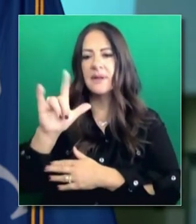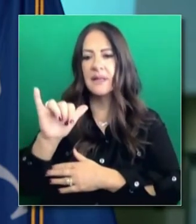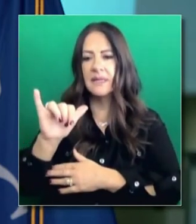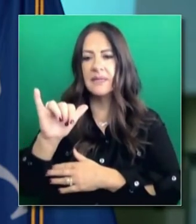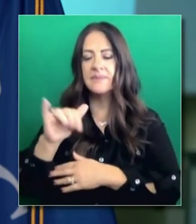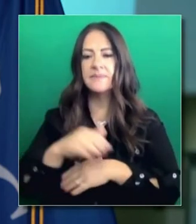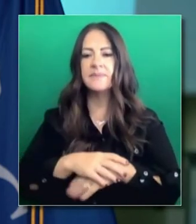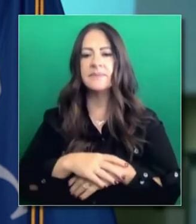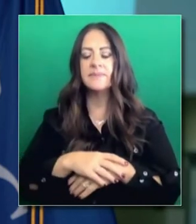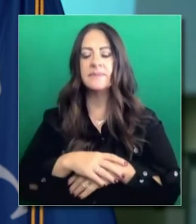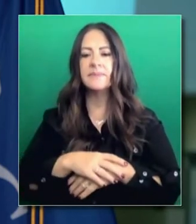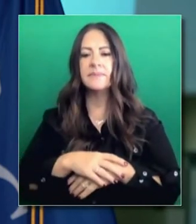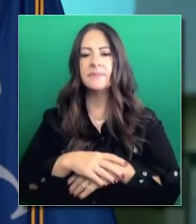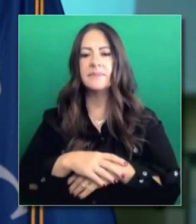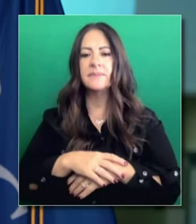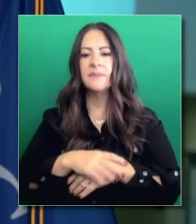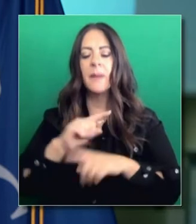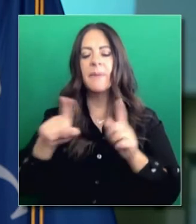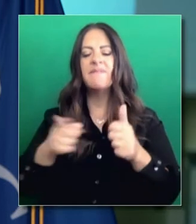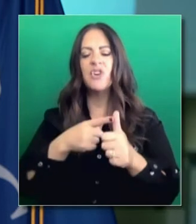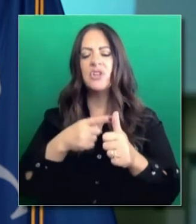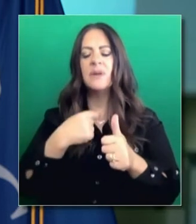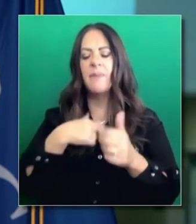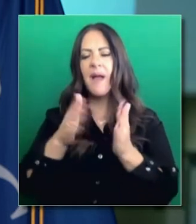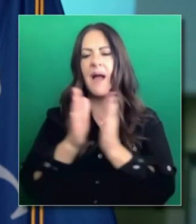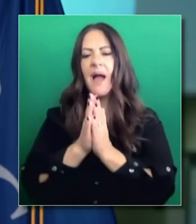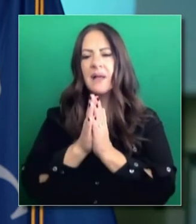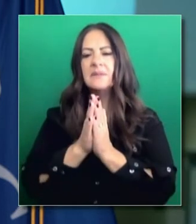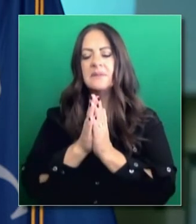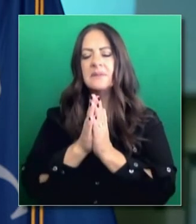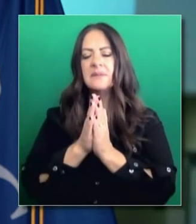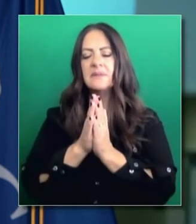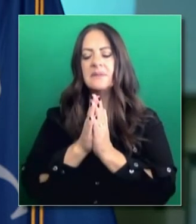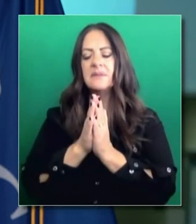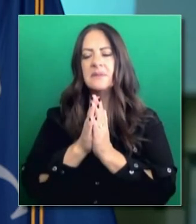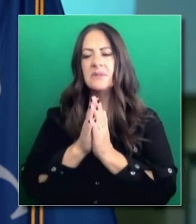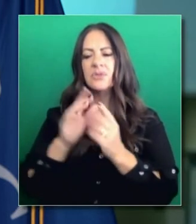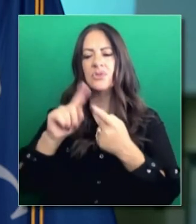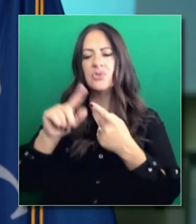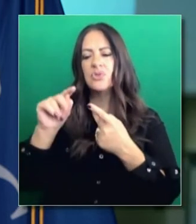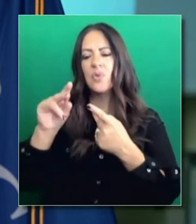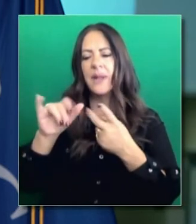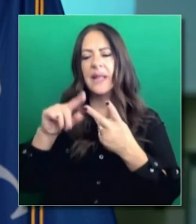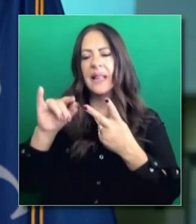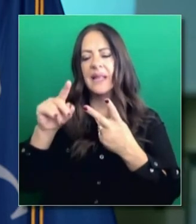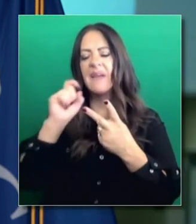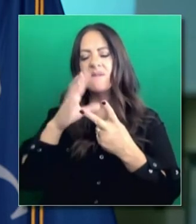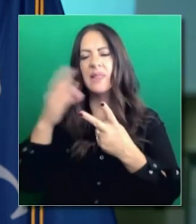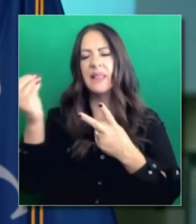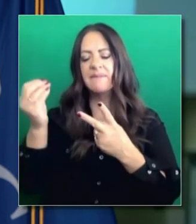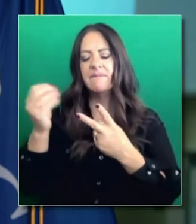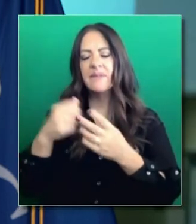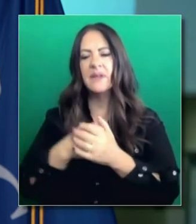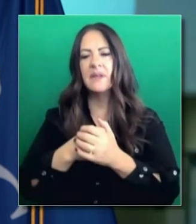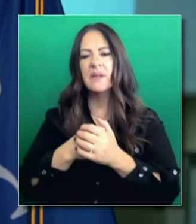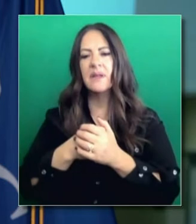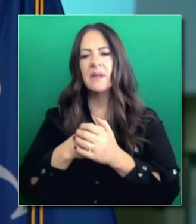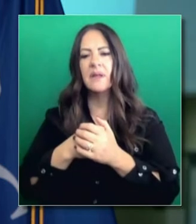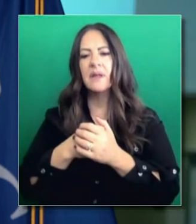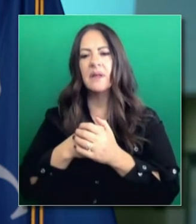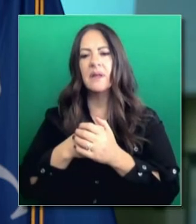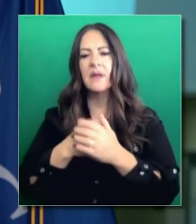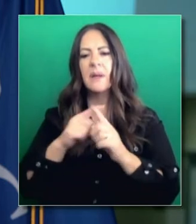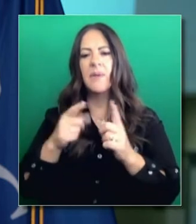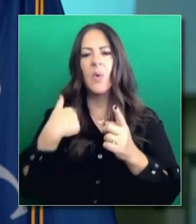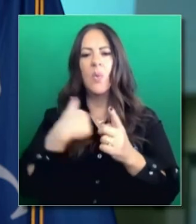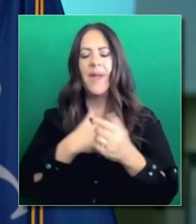sobre estas interrogantes, y voy a invitar a nuestros otros invitados especiales a que respondan esta pregunta. Pero hablando